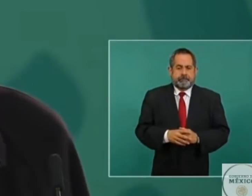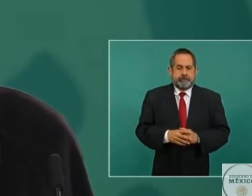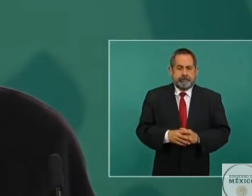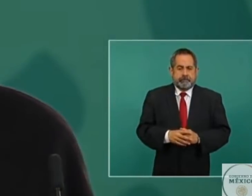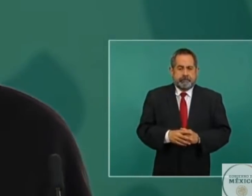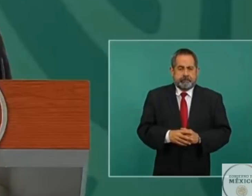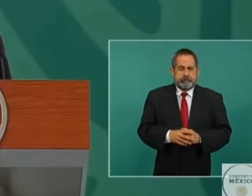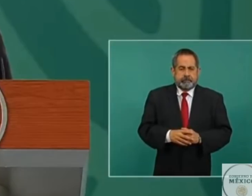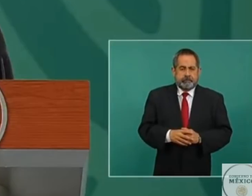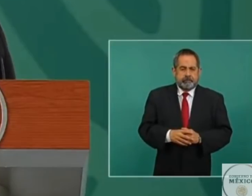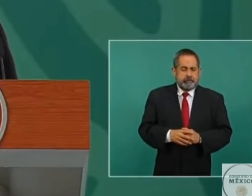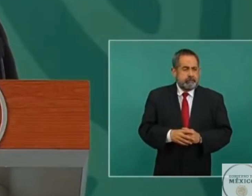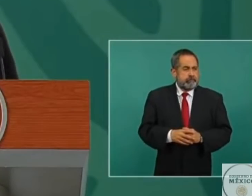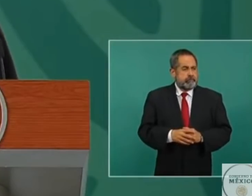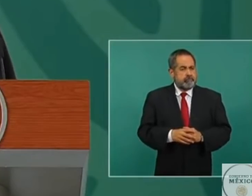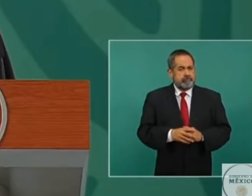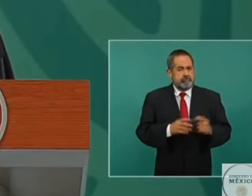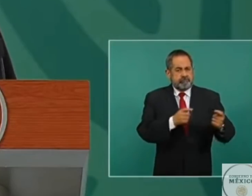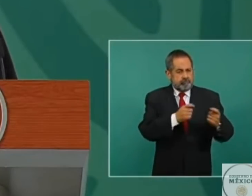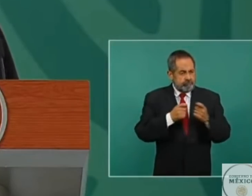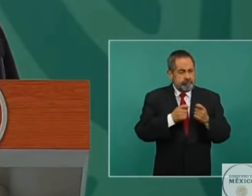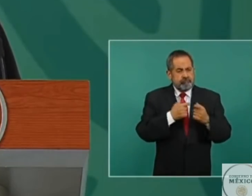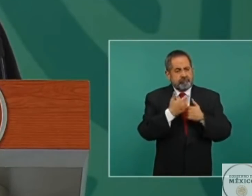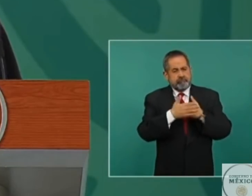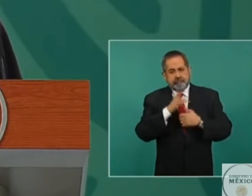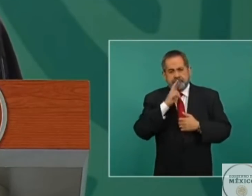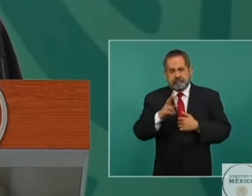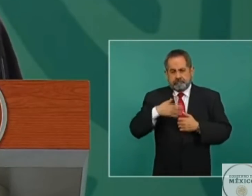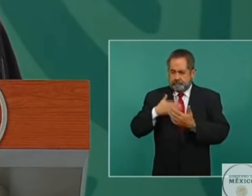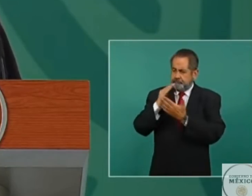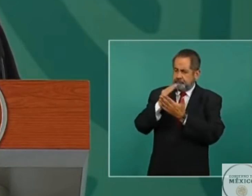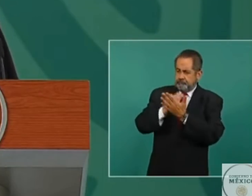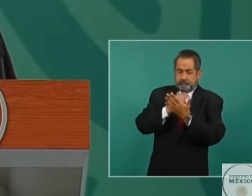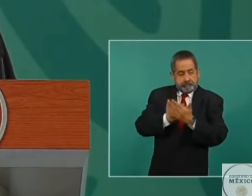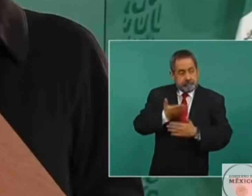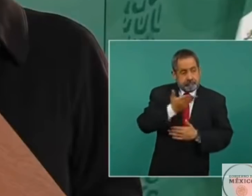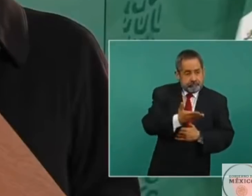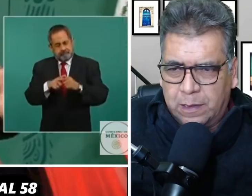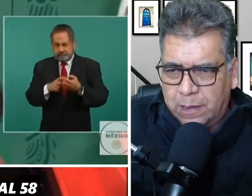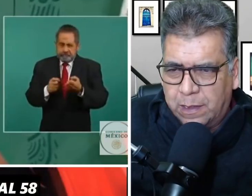Nos van a dar una respuesta a lo que le planteé.